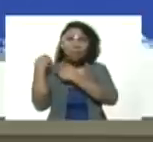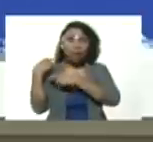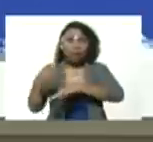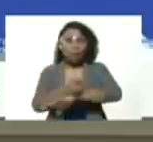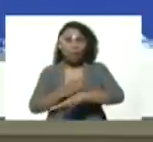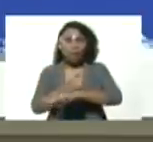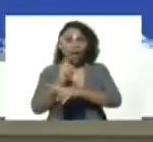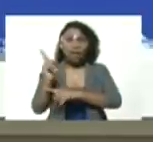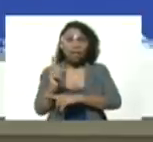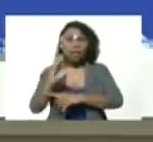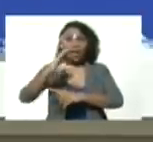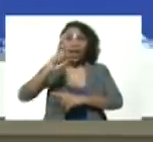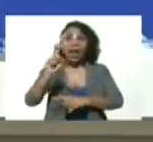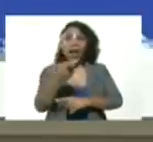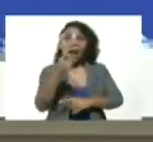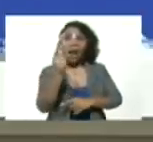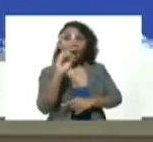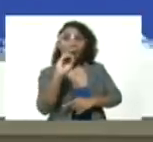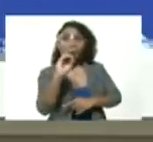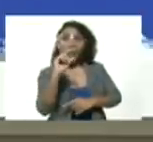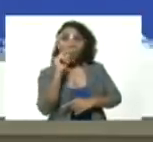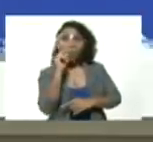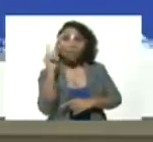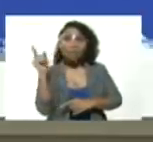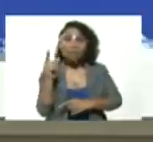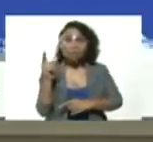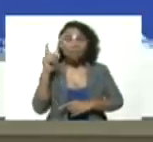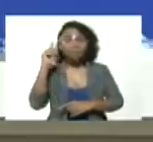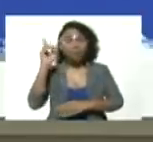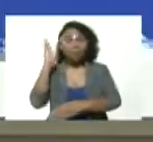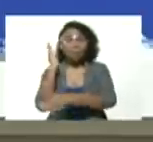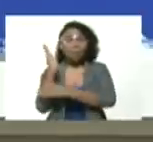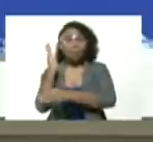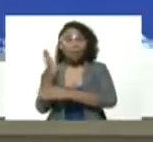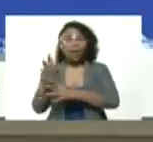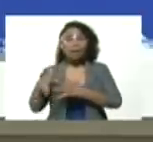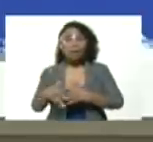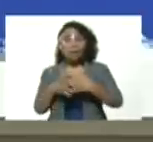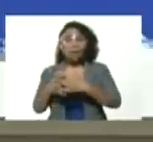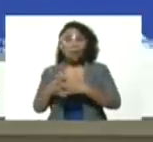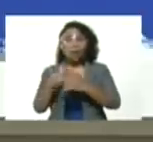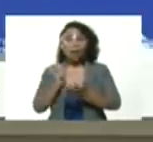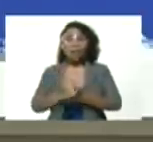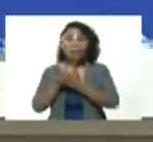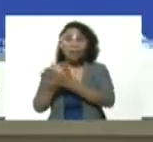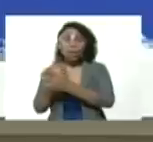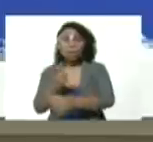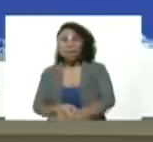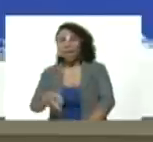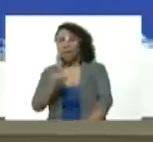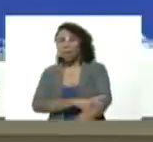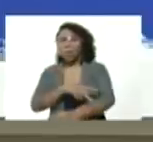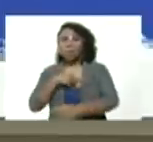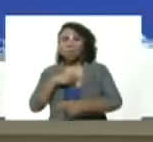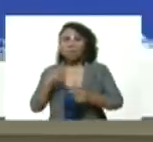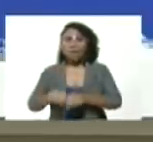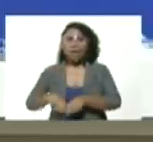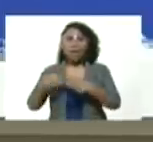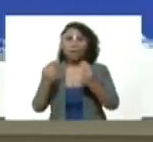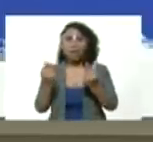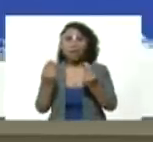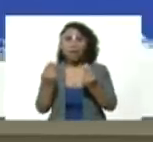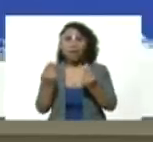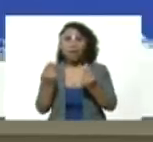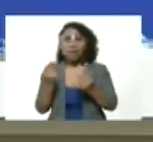siglas en inglés son GAO, admite que las sanciones de Estados Unidos contribuyeron a empeorar el deterioro de la economía